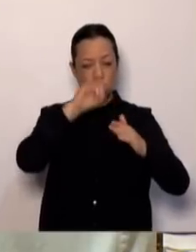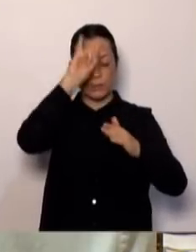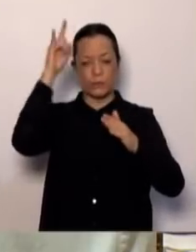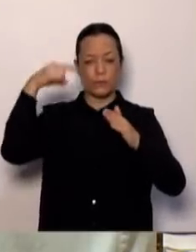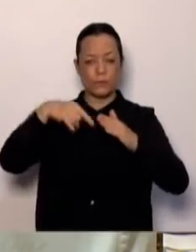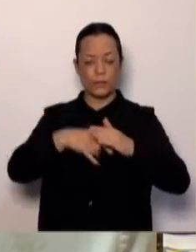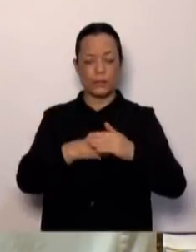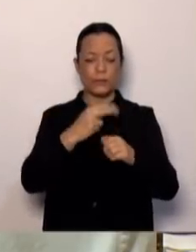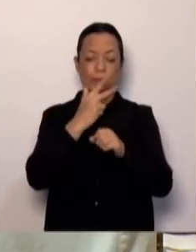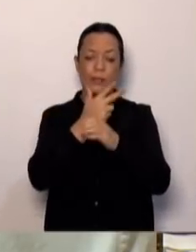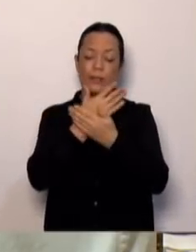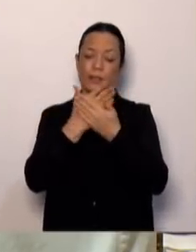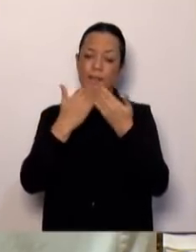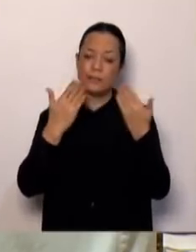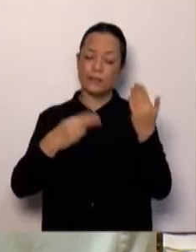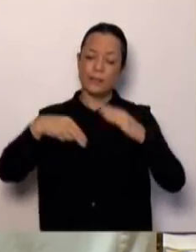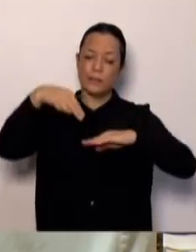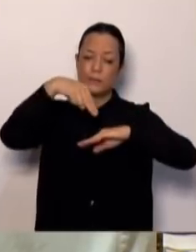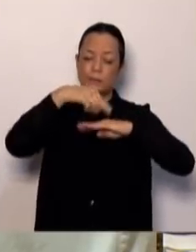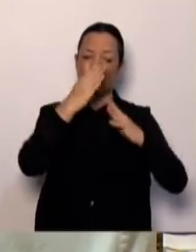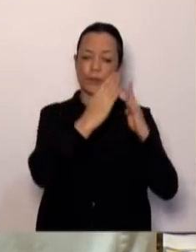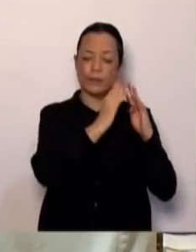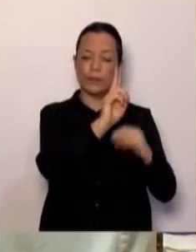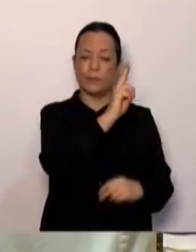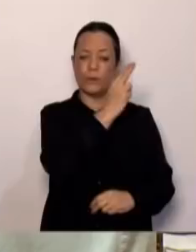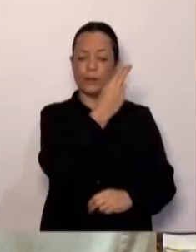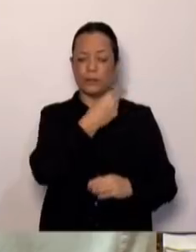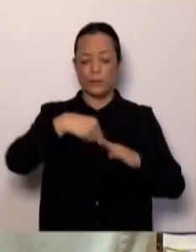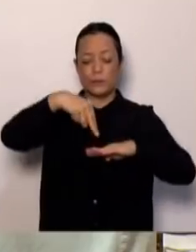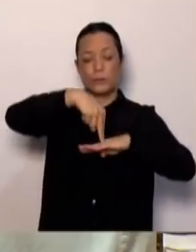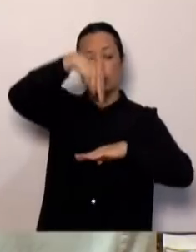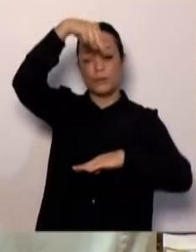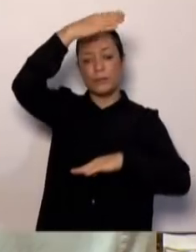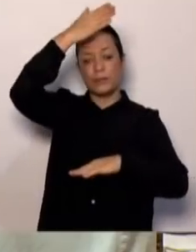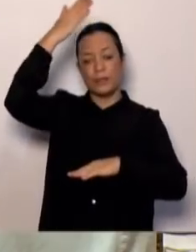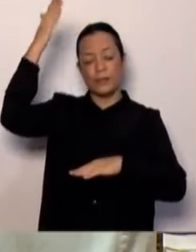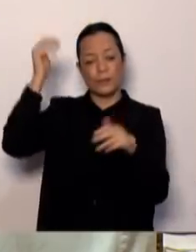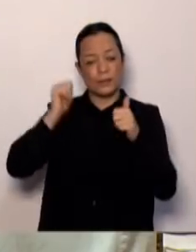descendió a los infiernos, al tercer día resucitó de entre los muertos, subió a los